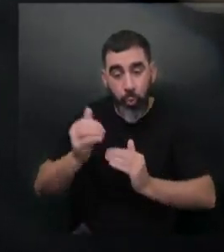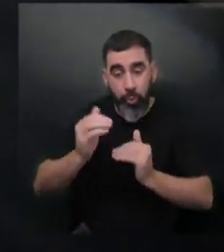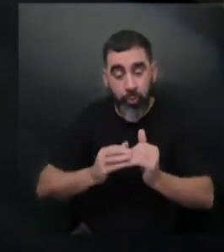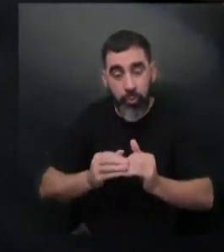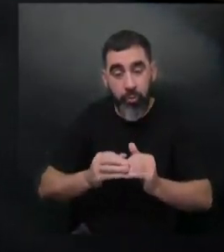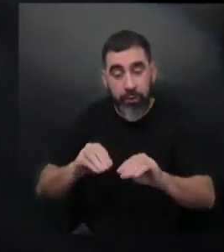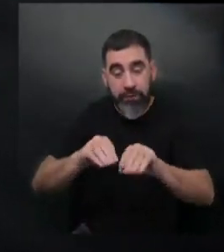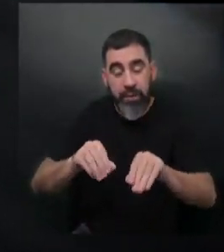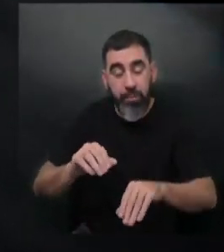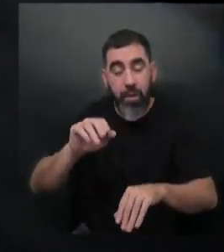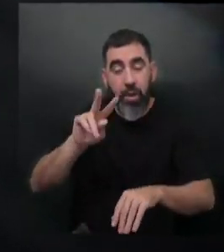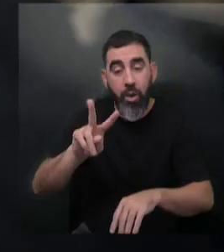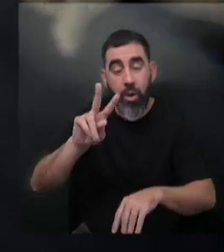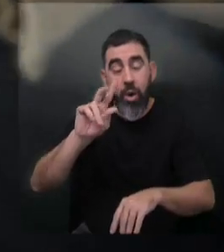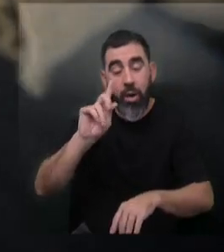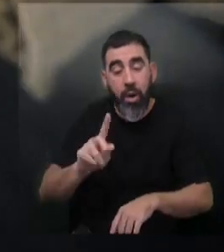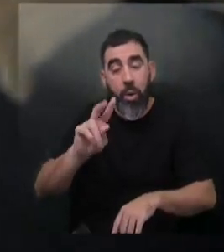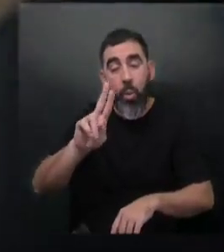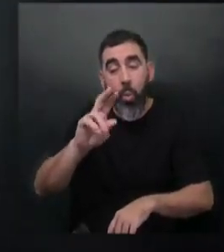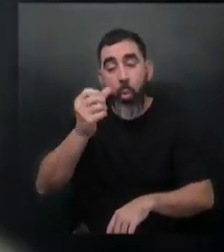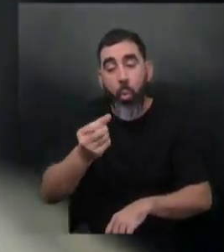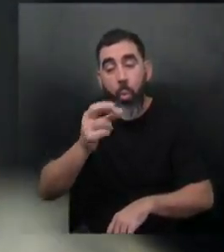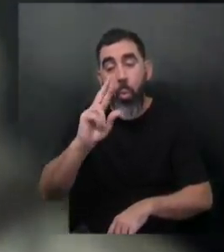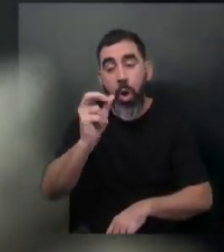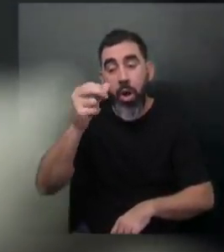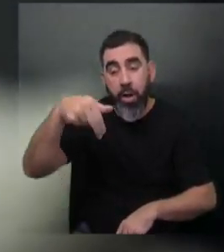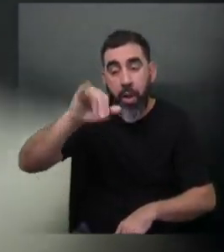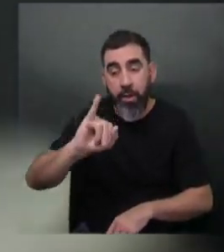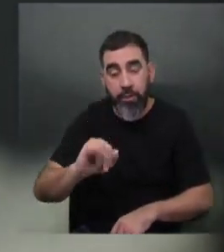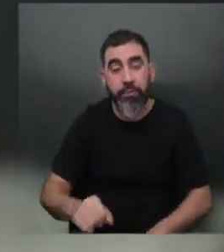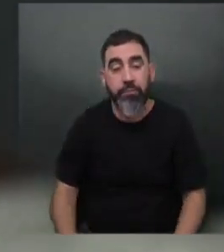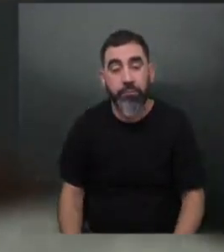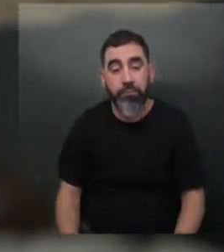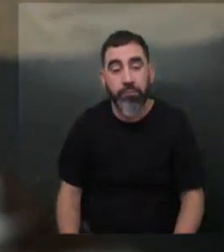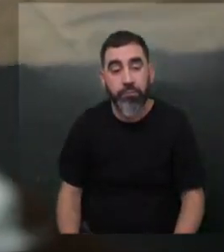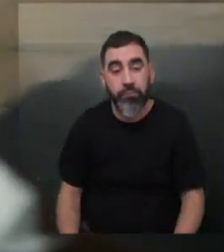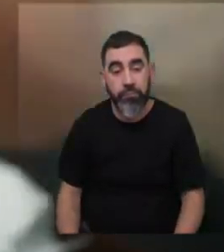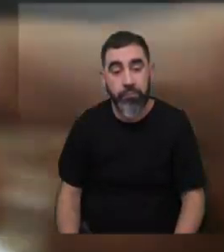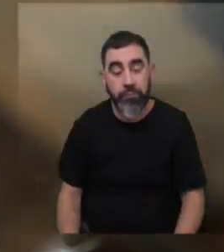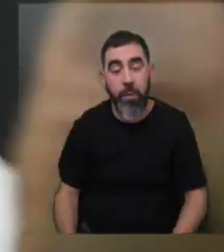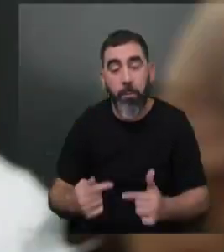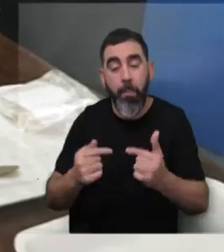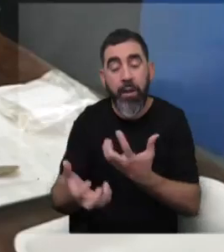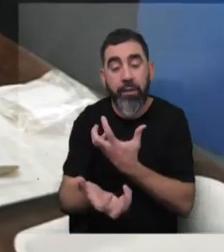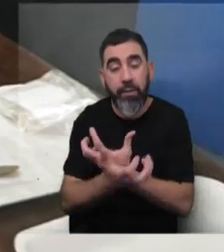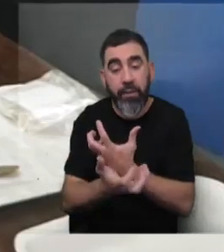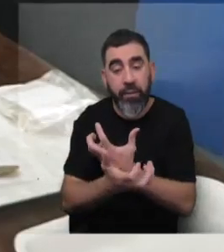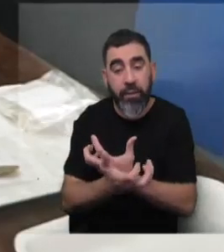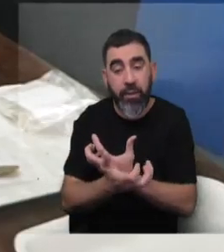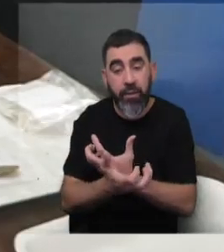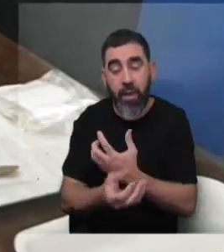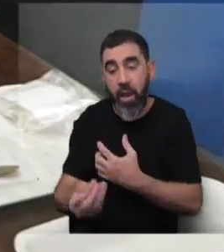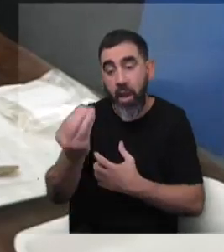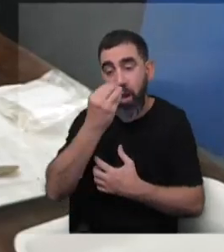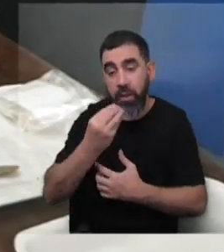cerámica guaraní, corrugada, que nos permite identificar a estos grupos humanos. Tenemos material óseo, restos de la